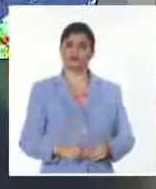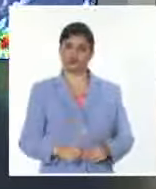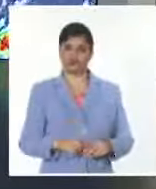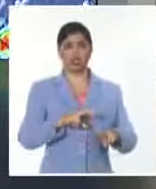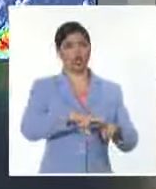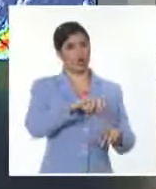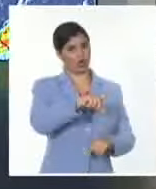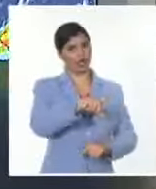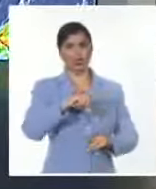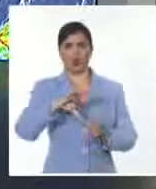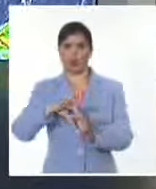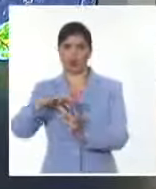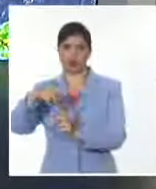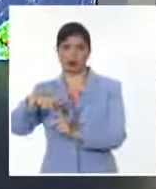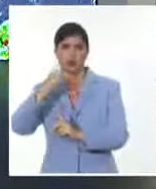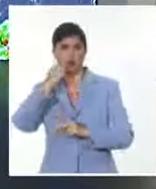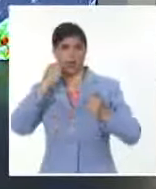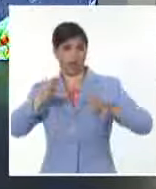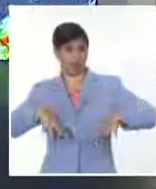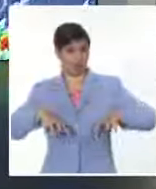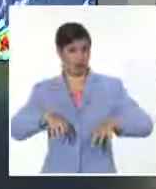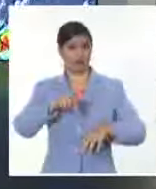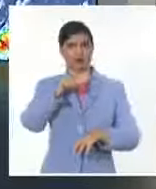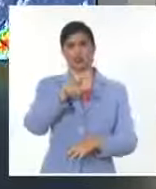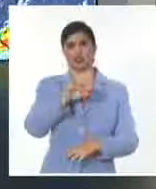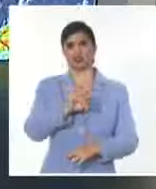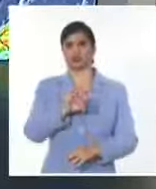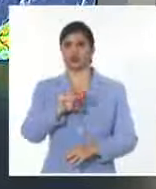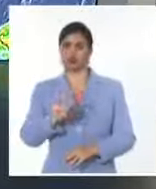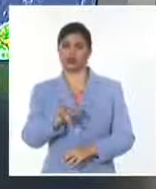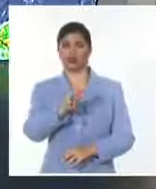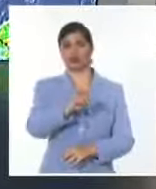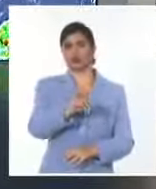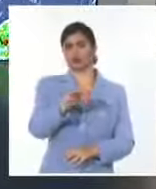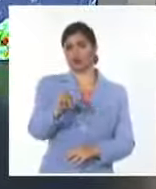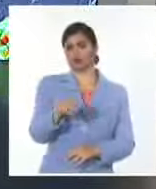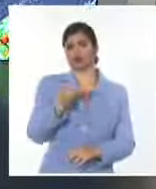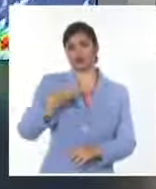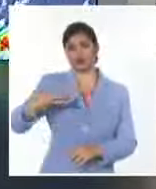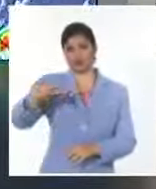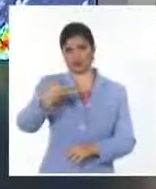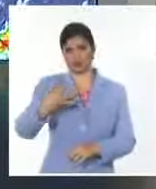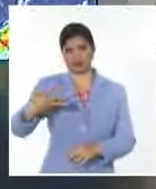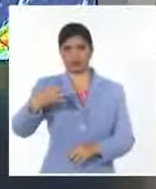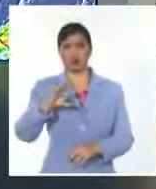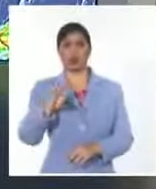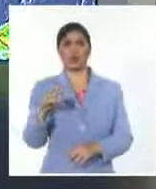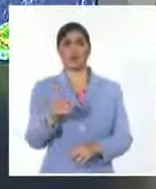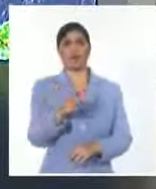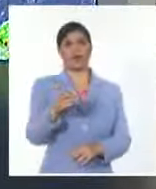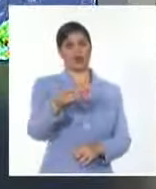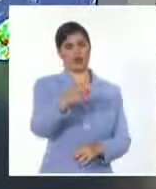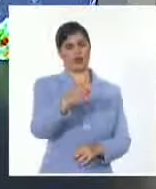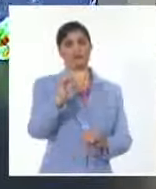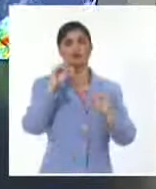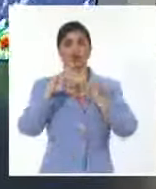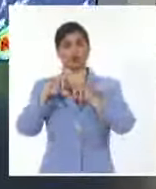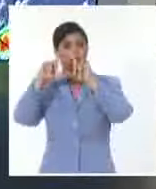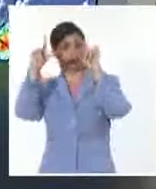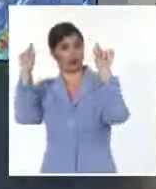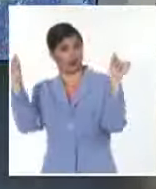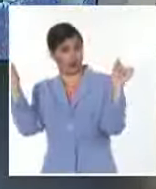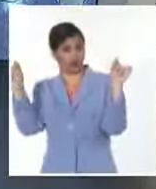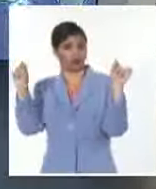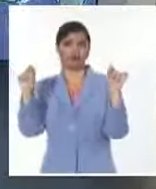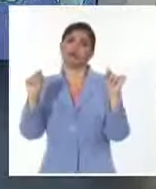les decía el mayor 174 mm en cín en el municipio baracoa en el resto del país pues la lluvia resultado un poco más